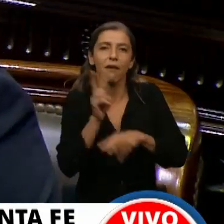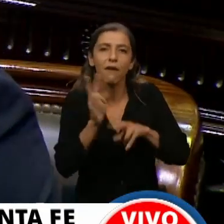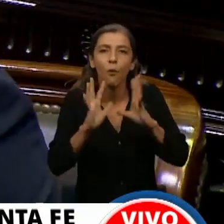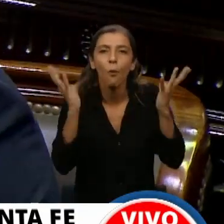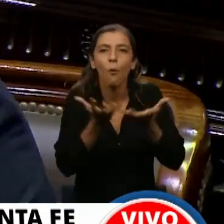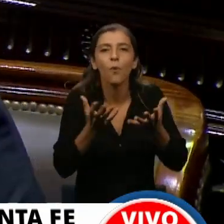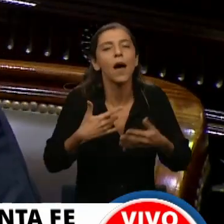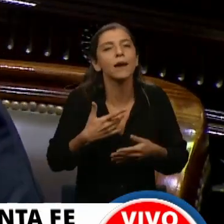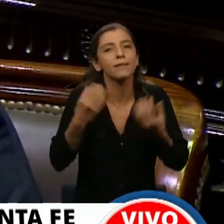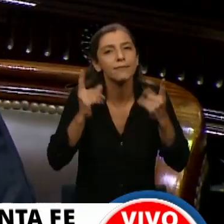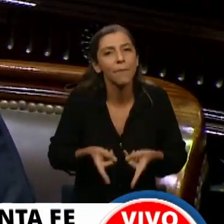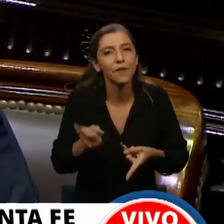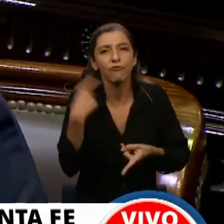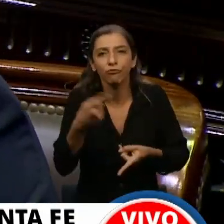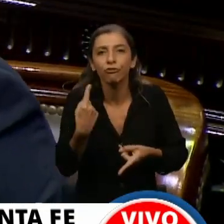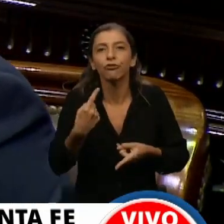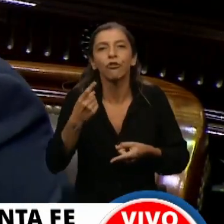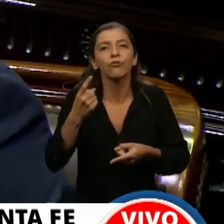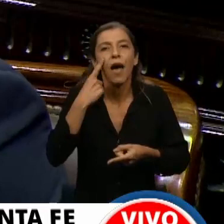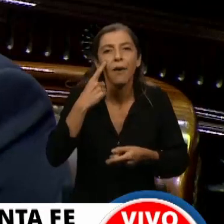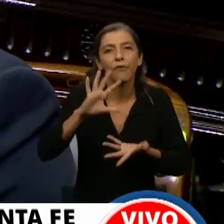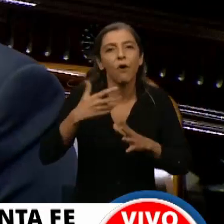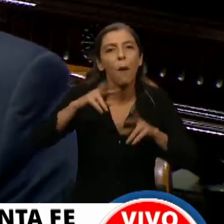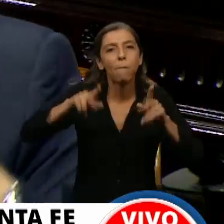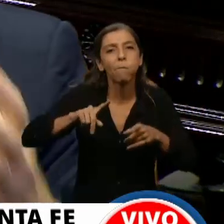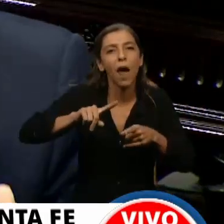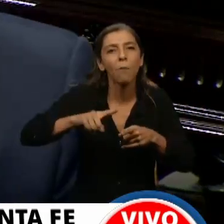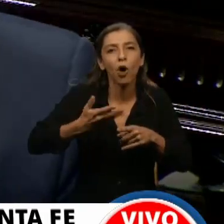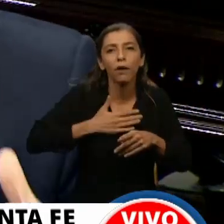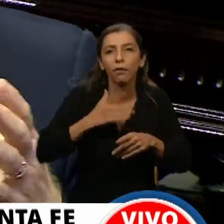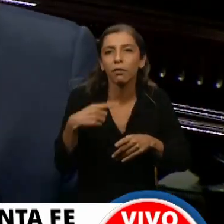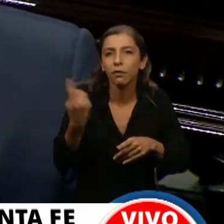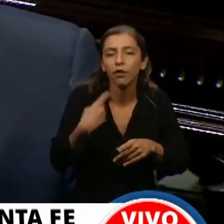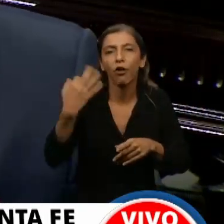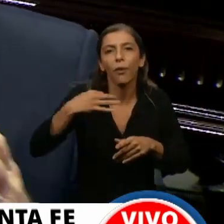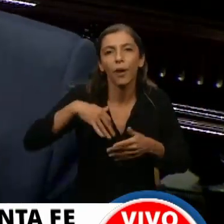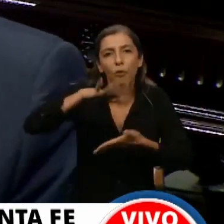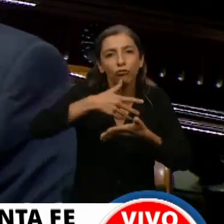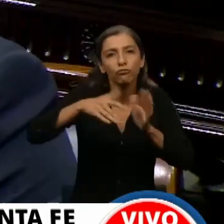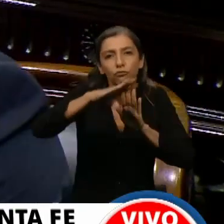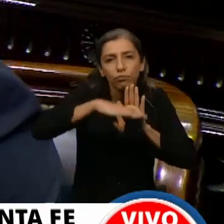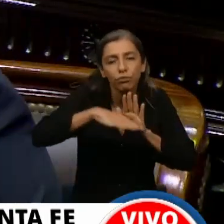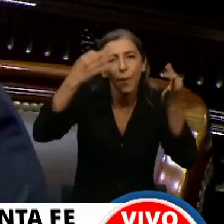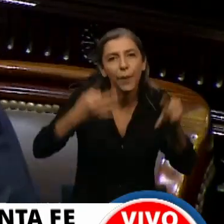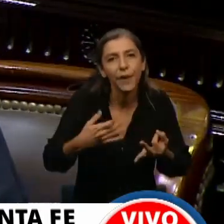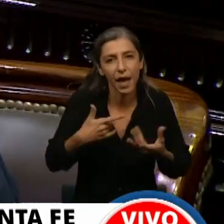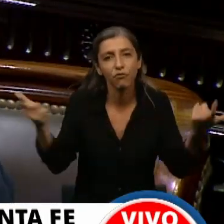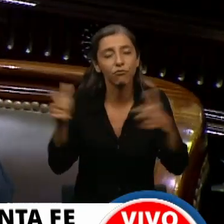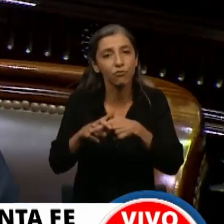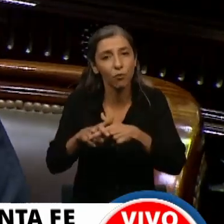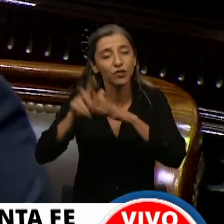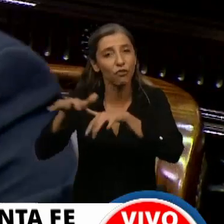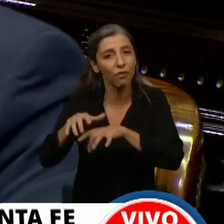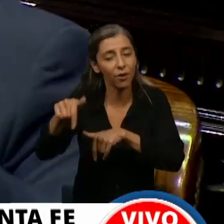la decisión política, la agenda política. Le pido a los compañeros y compañeras de la Comisión de Agricultura de esta Cámara